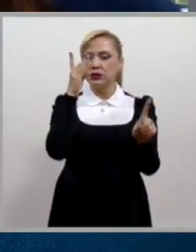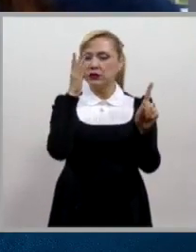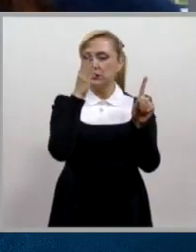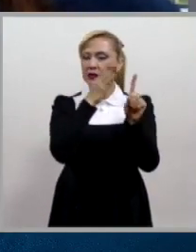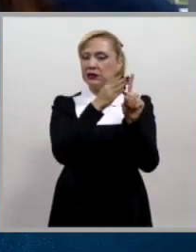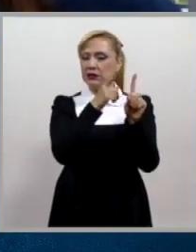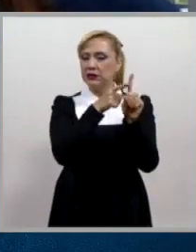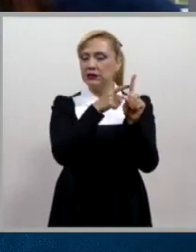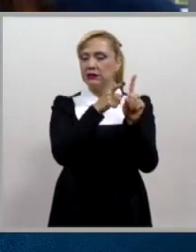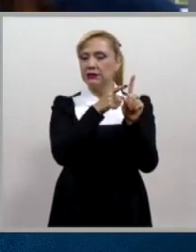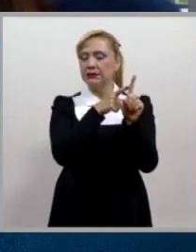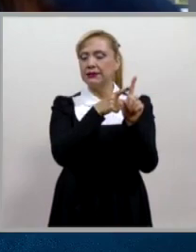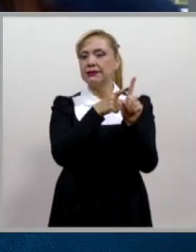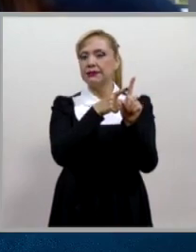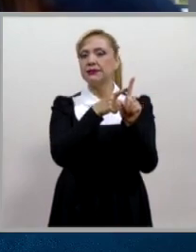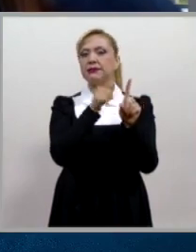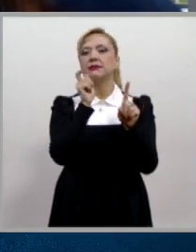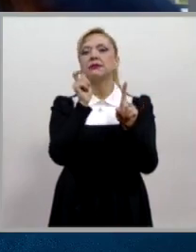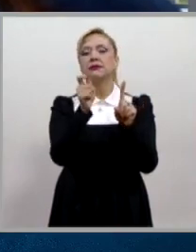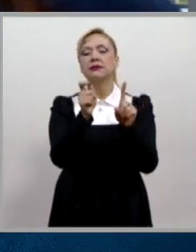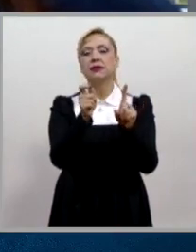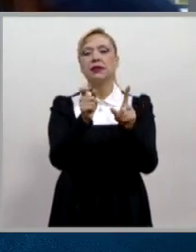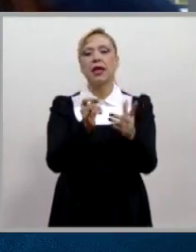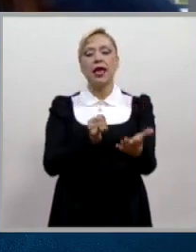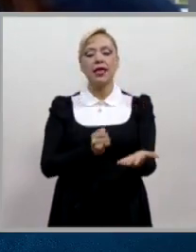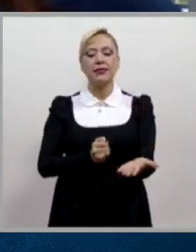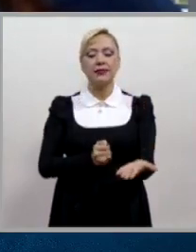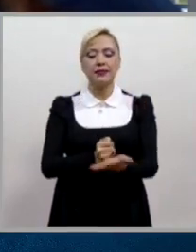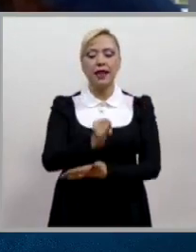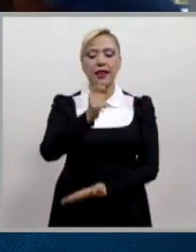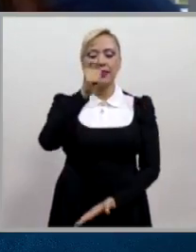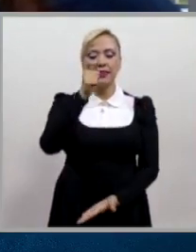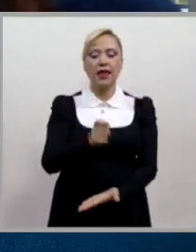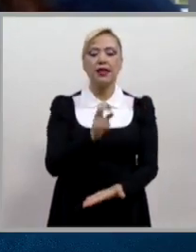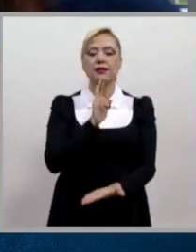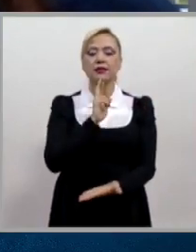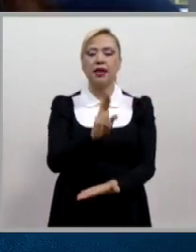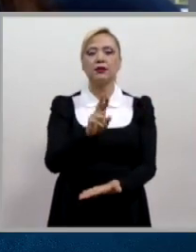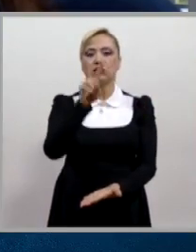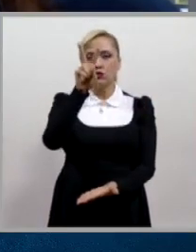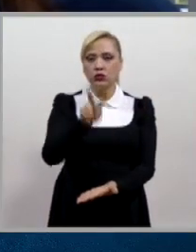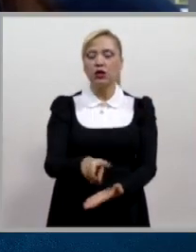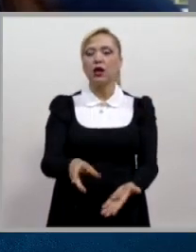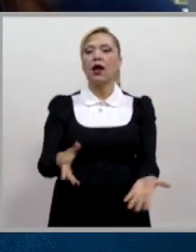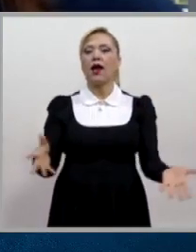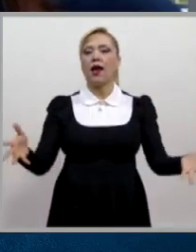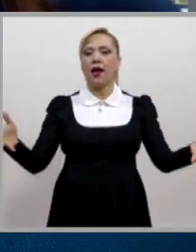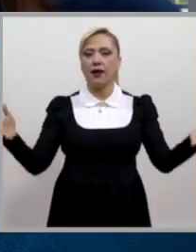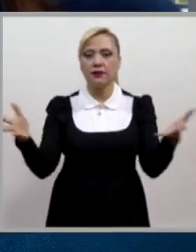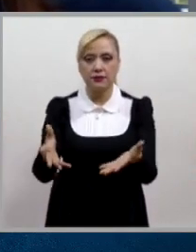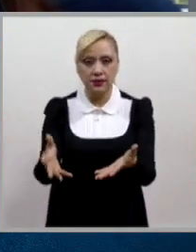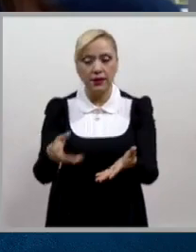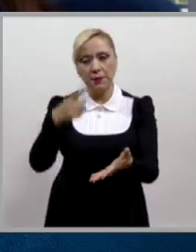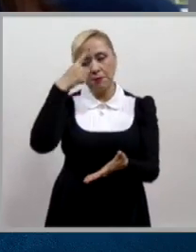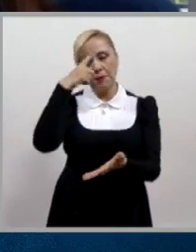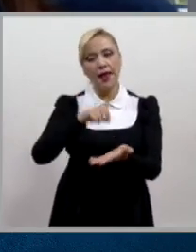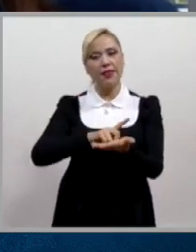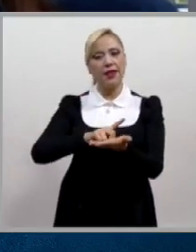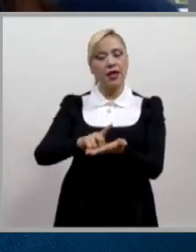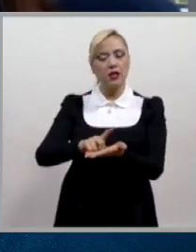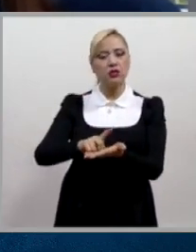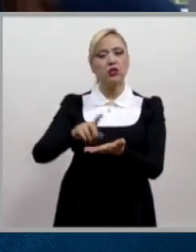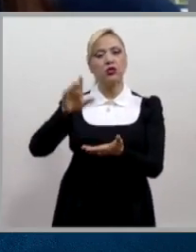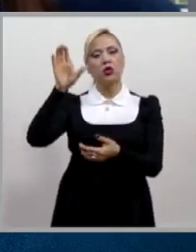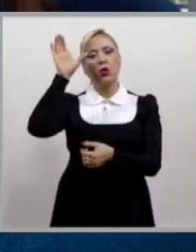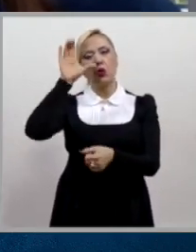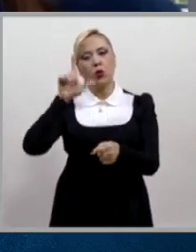de los horizontes a discutir, que es la ejecución de las sentencias en general, pero particularmente en materia de derechos económicos, sociales y